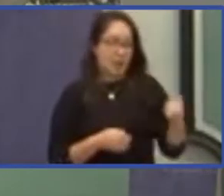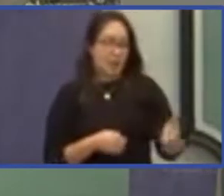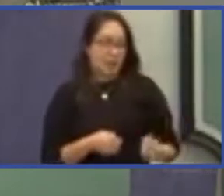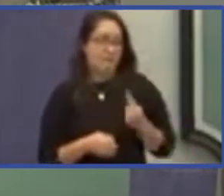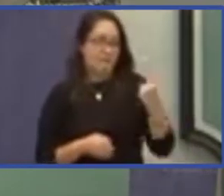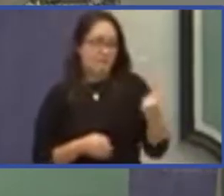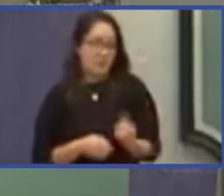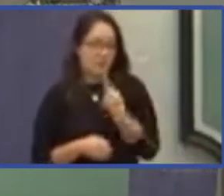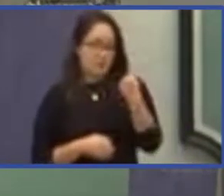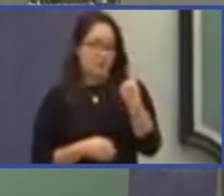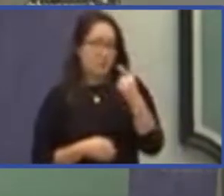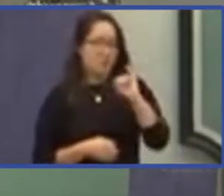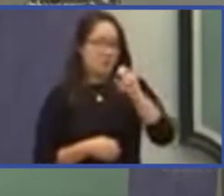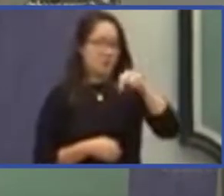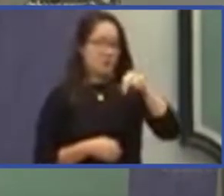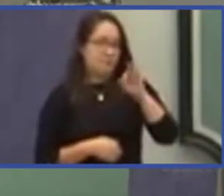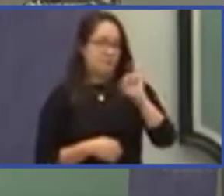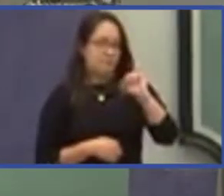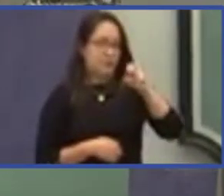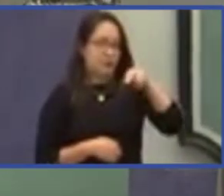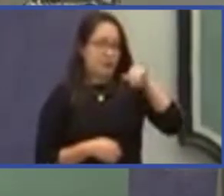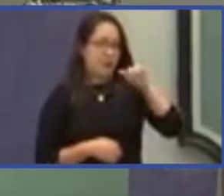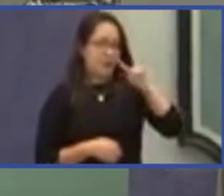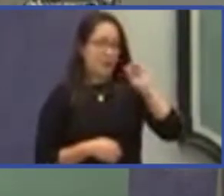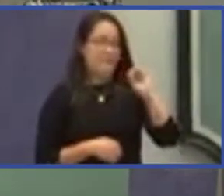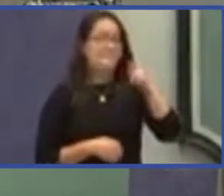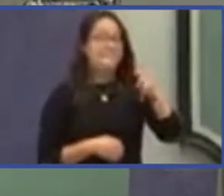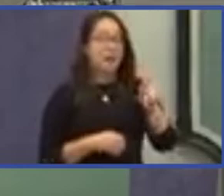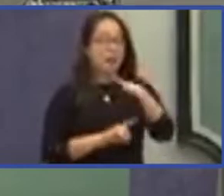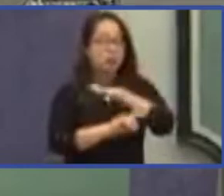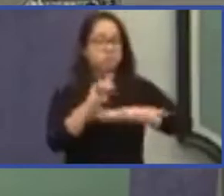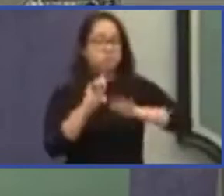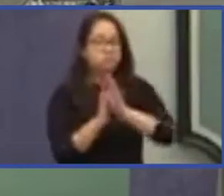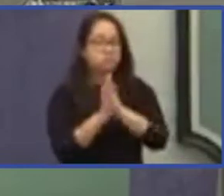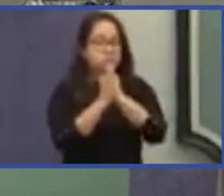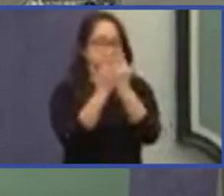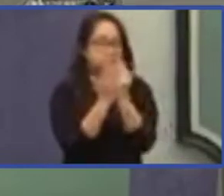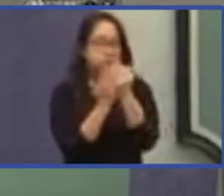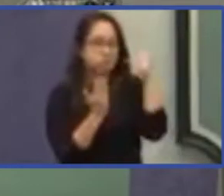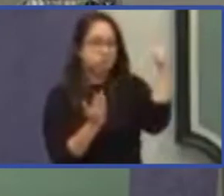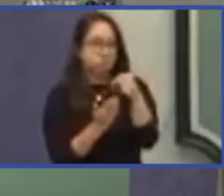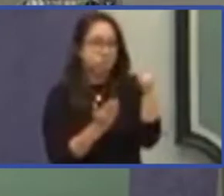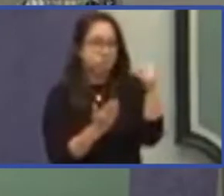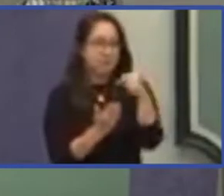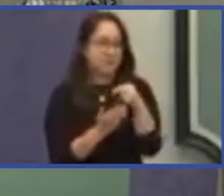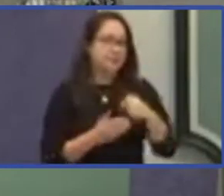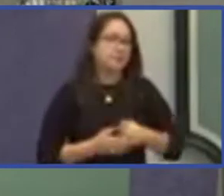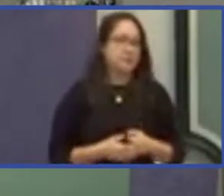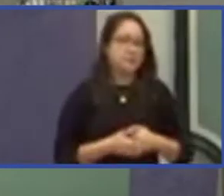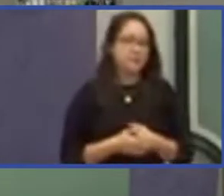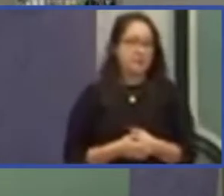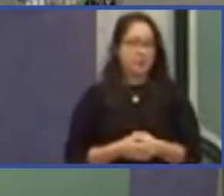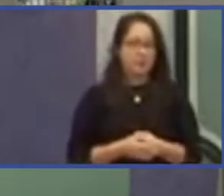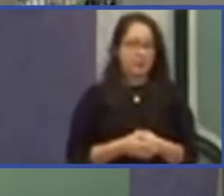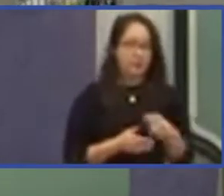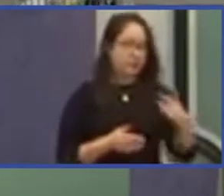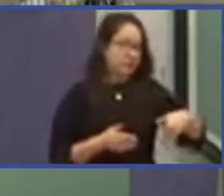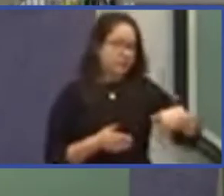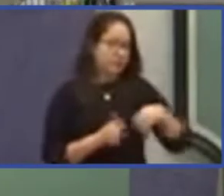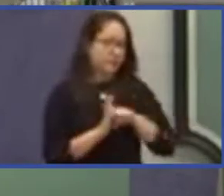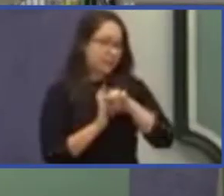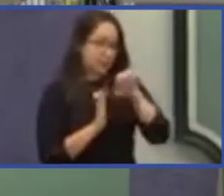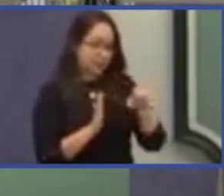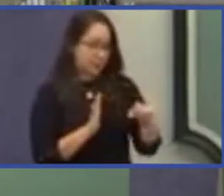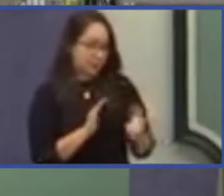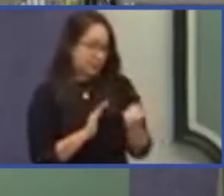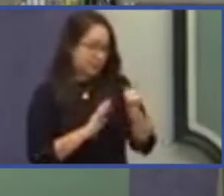a la literatura ya les mostré un primer ejemplo de William Blake que